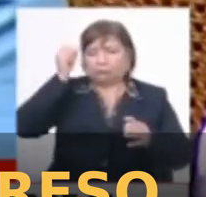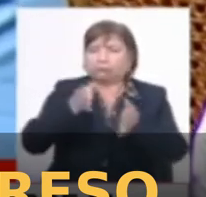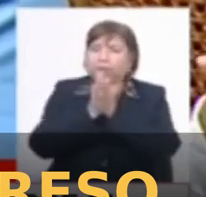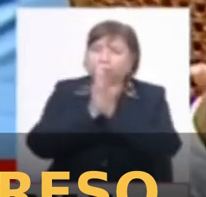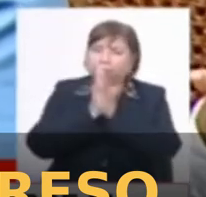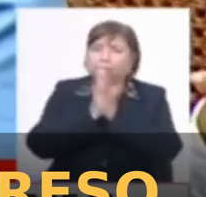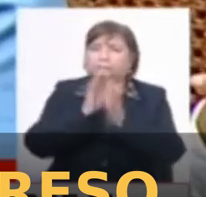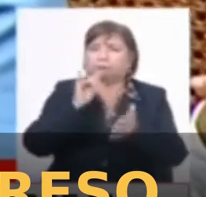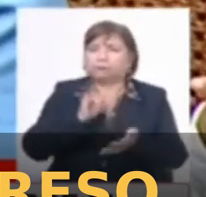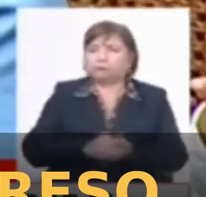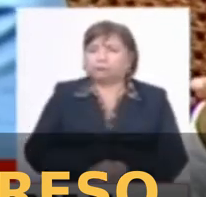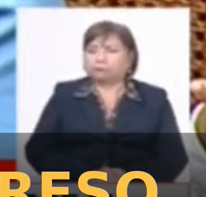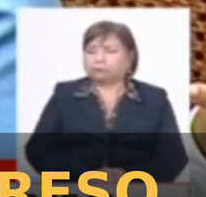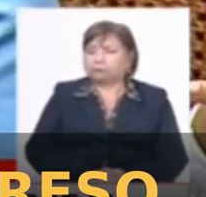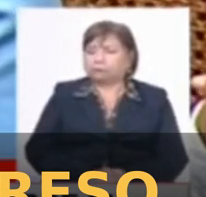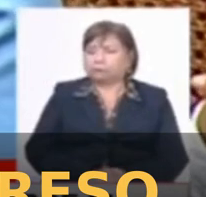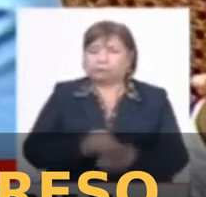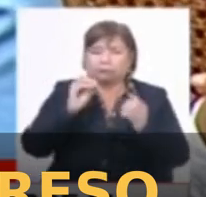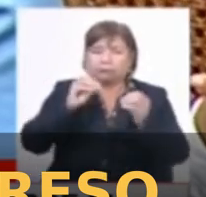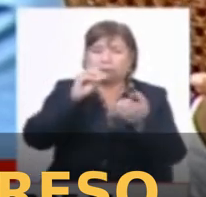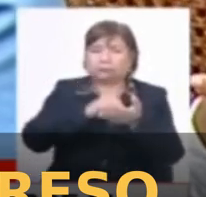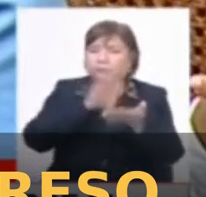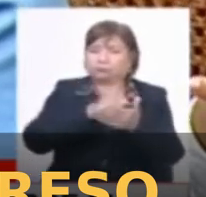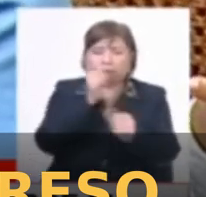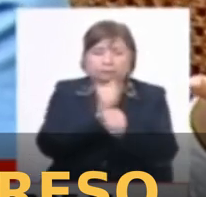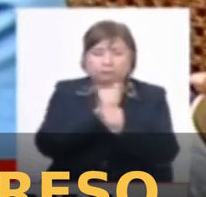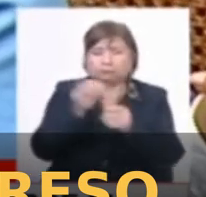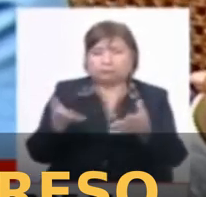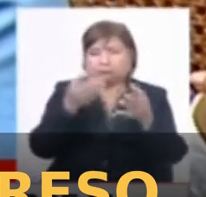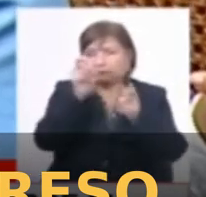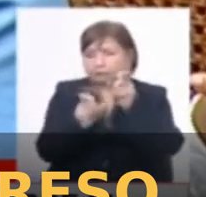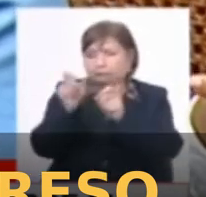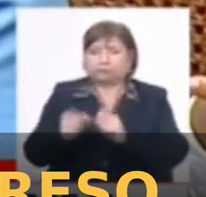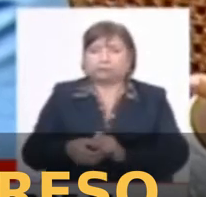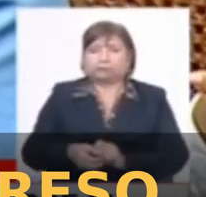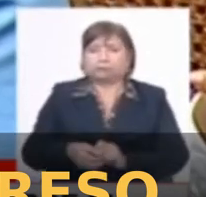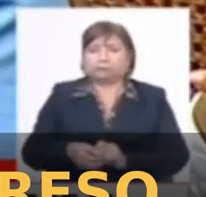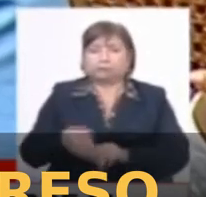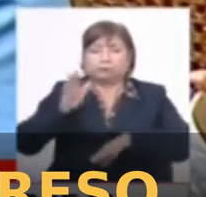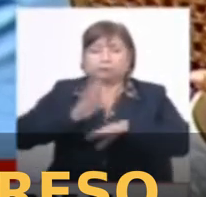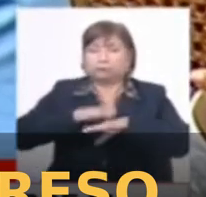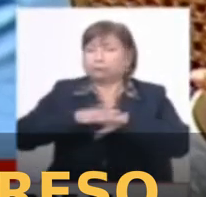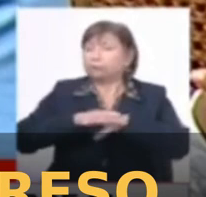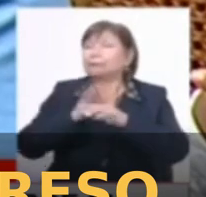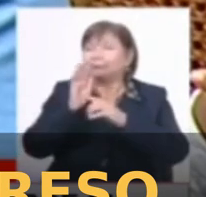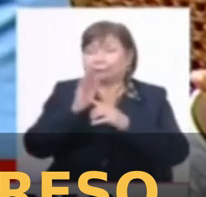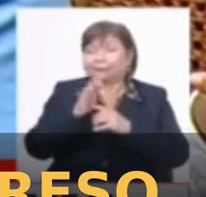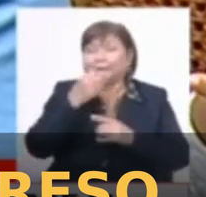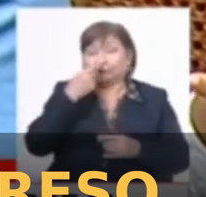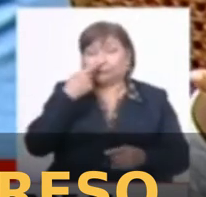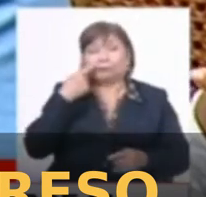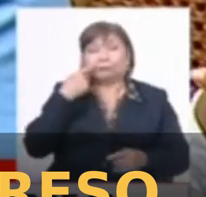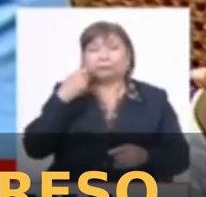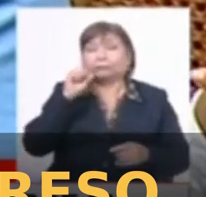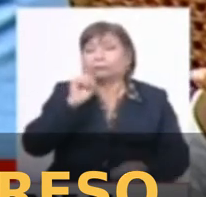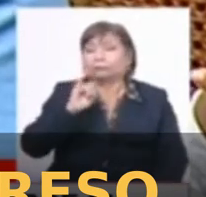pedía que ponga puestos de trabajo, funcionarios, y sobre todo lo presentaron al señor Samir Villaverde